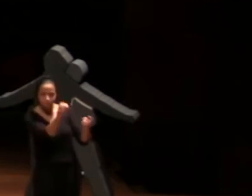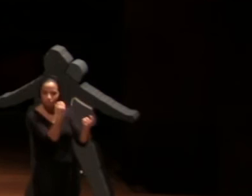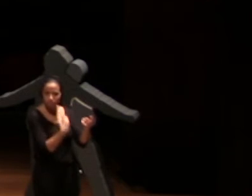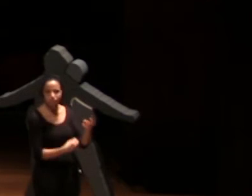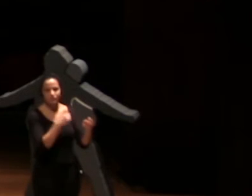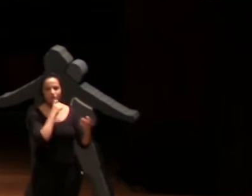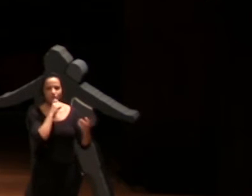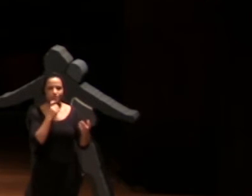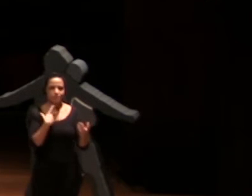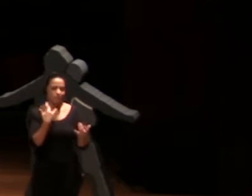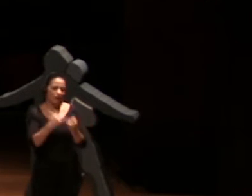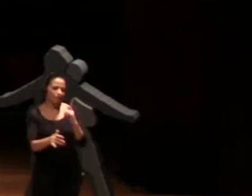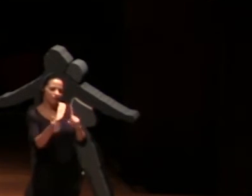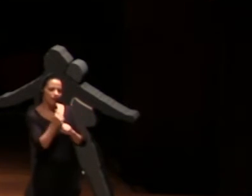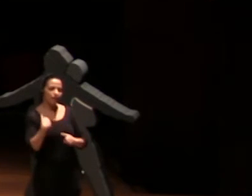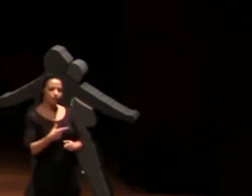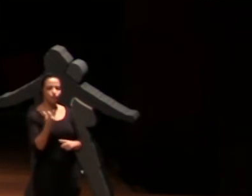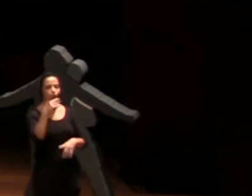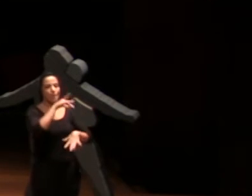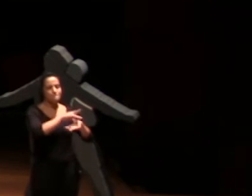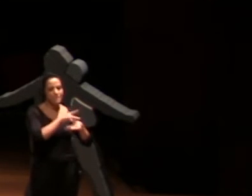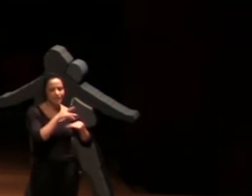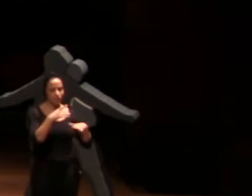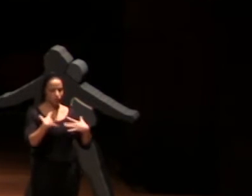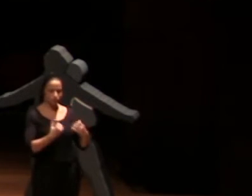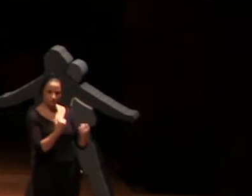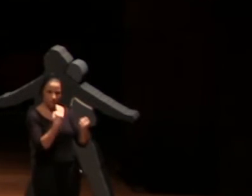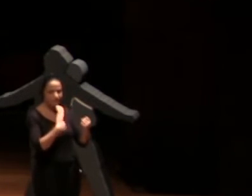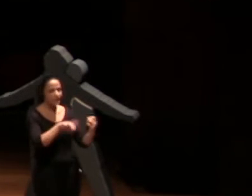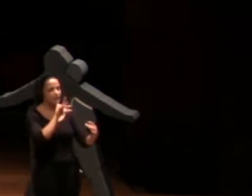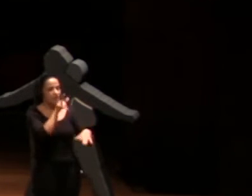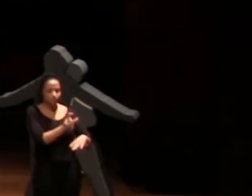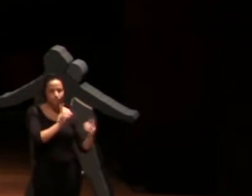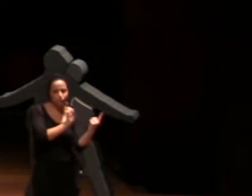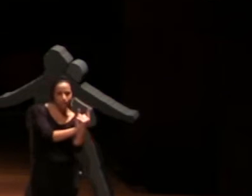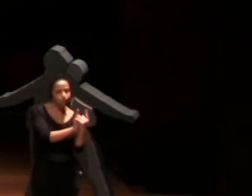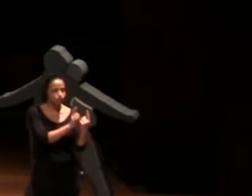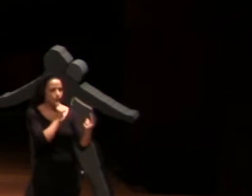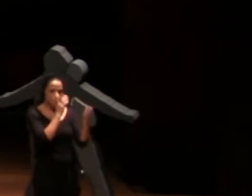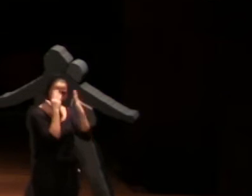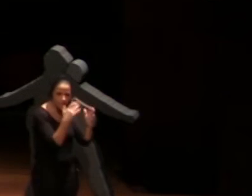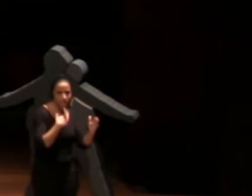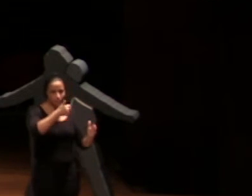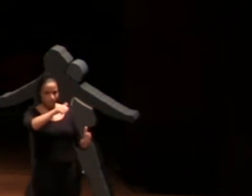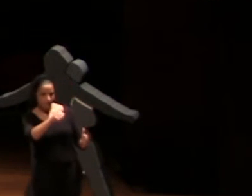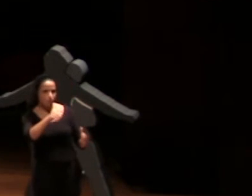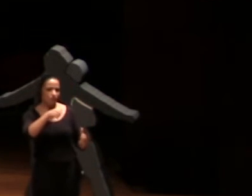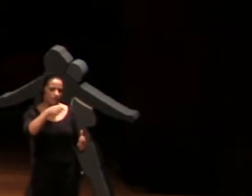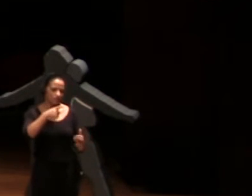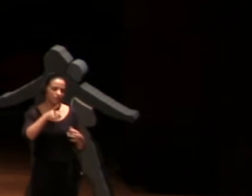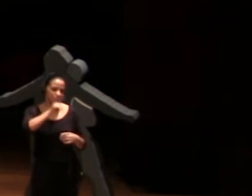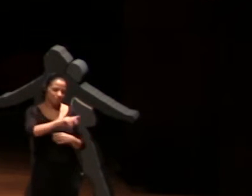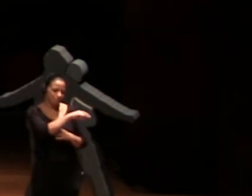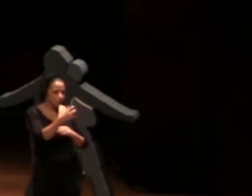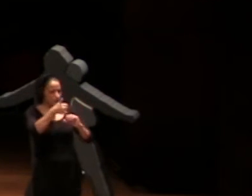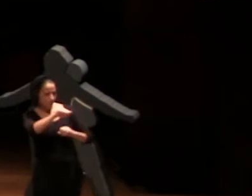de detectar la eficacia y la calidad en la atención médico-sanitaria. Asiste a la toma de decisiones y sobre todo permite evaluar la severidad de signos clínicos.